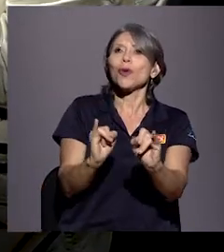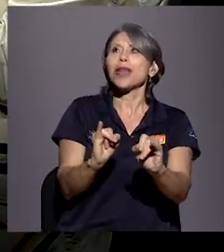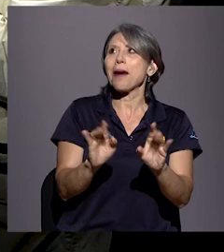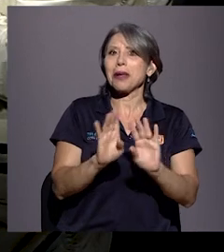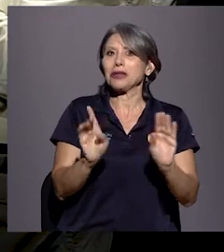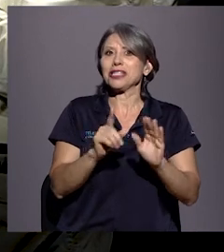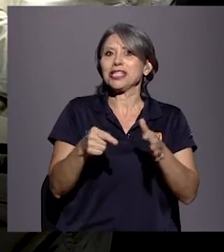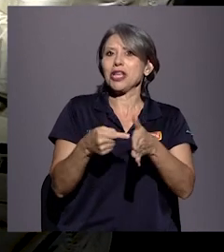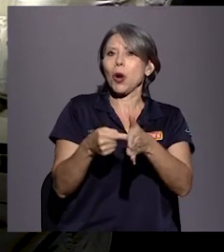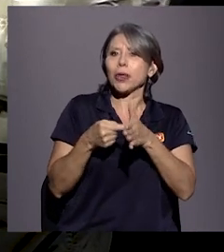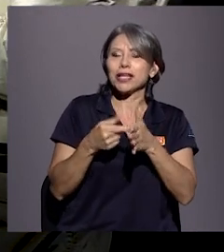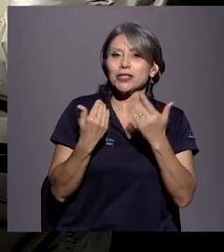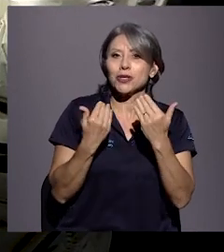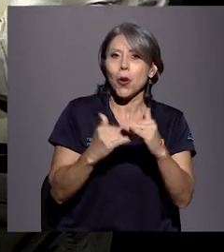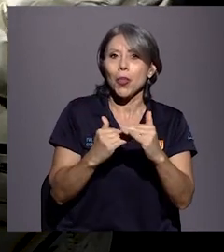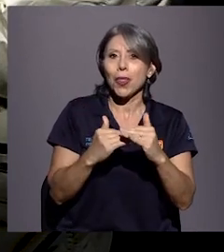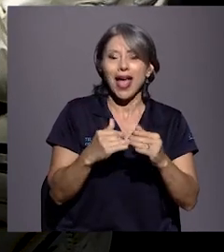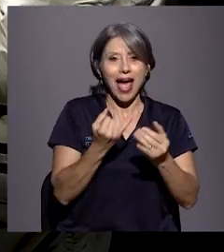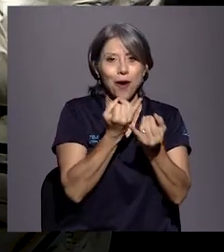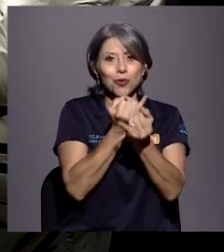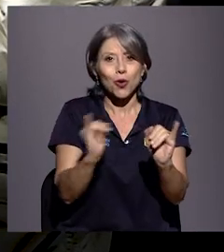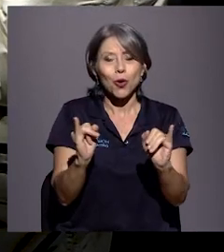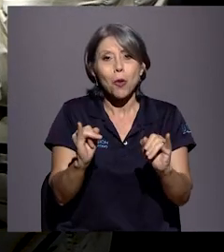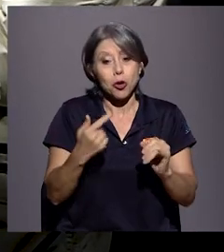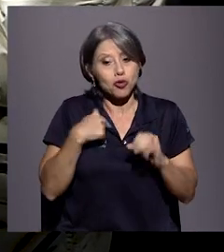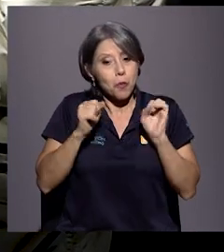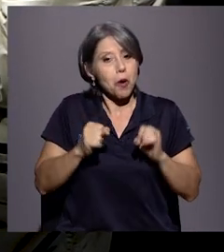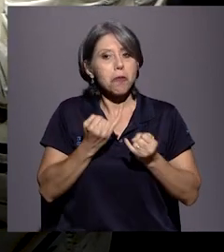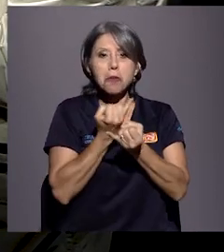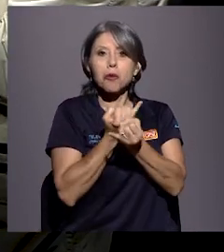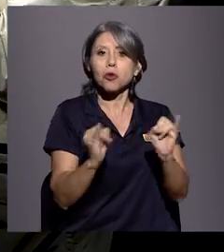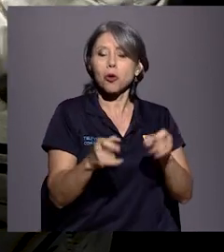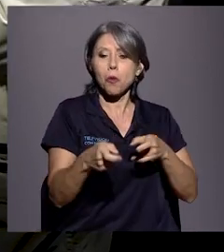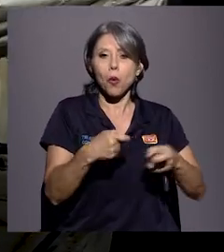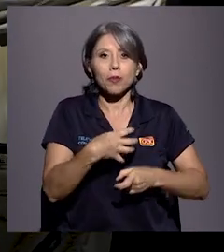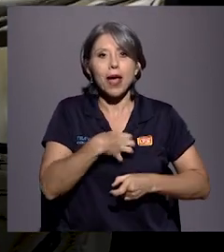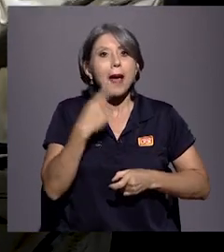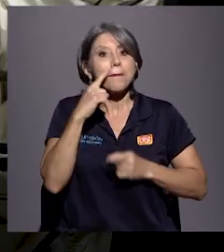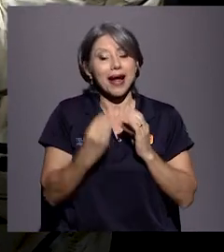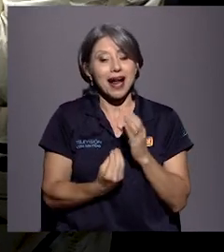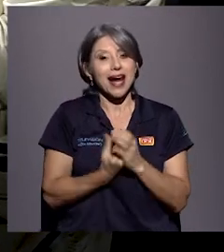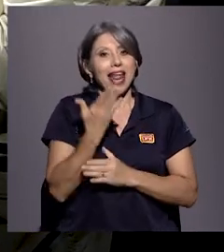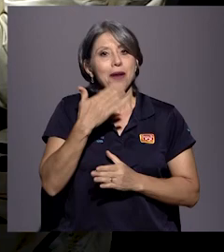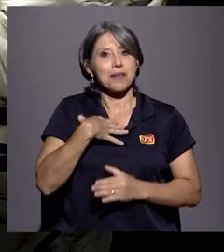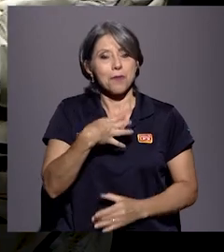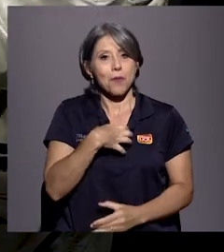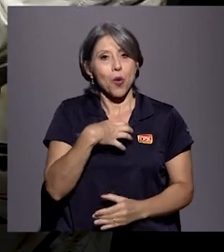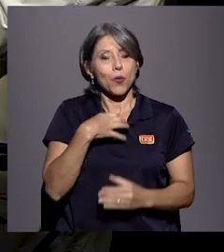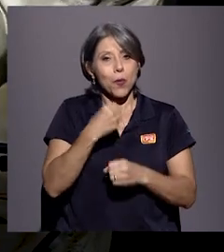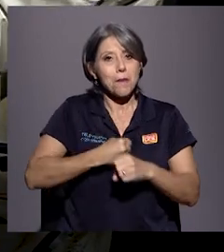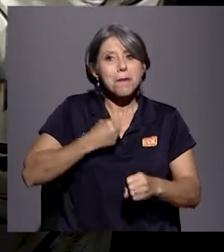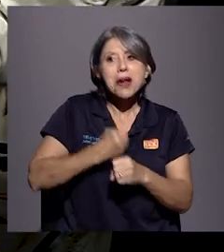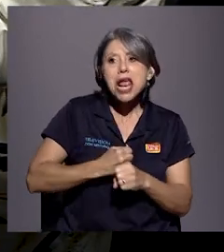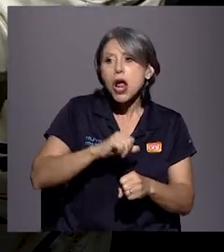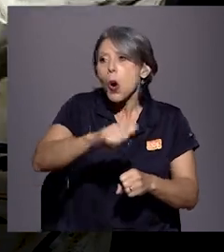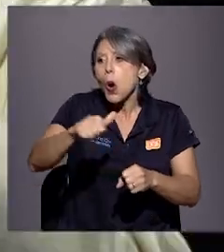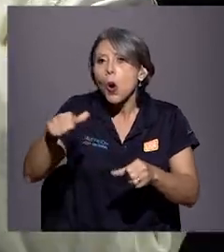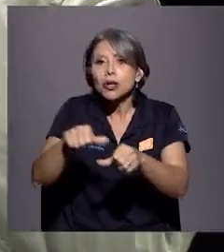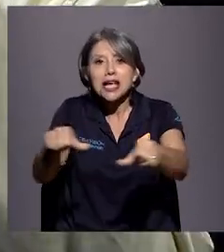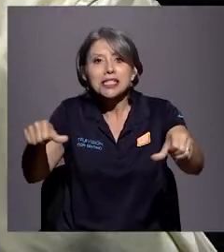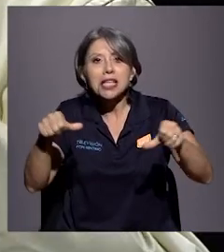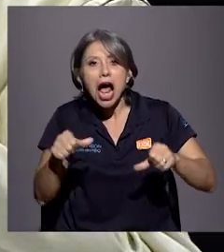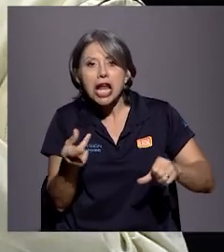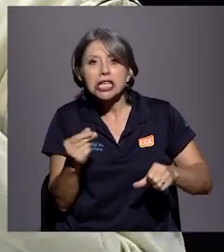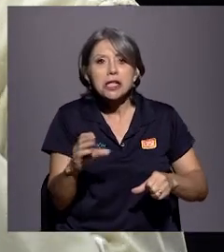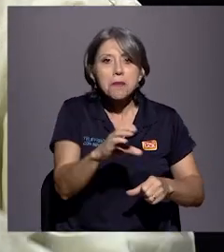Porque yo si fuera autónomo, pero para crear mi propio empleo y crear otras áreas de inversión, etcétera, que